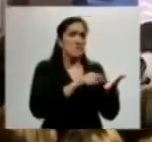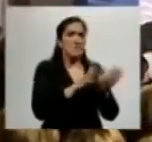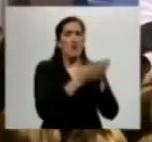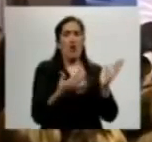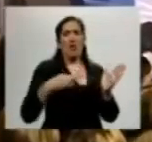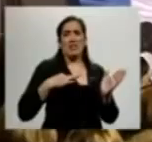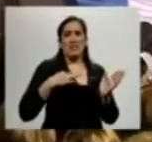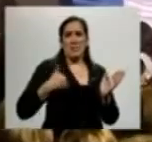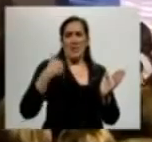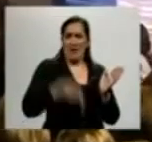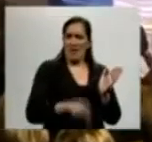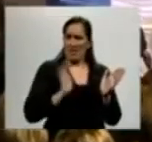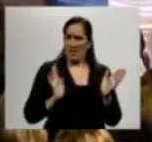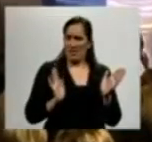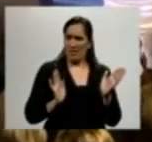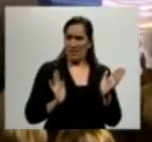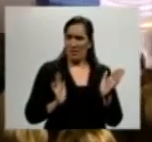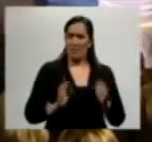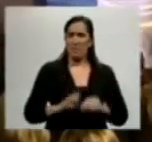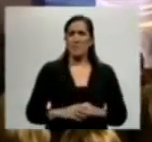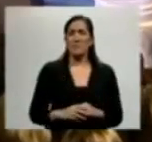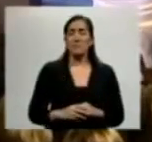Civil Argentino,